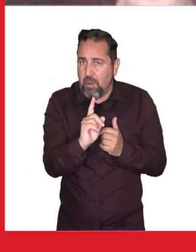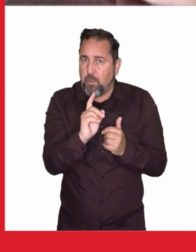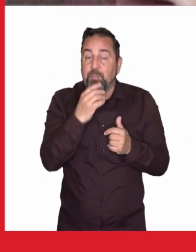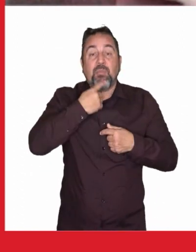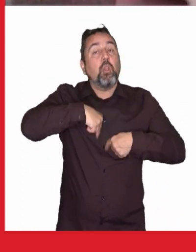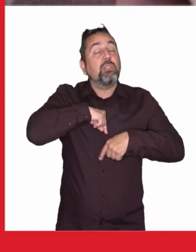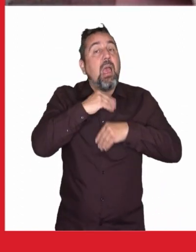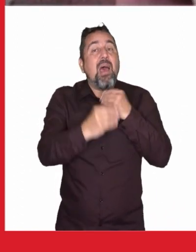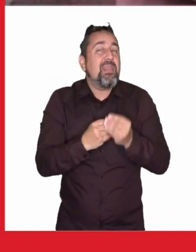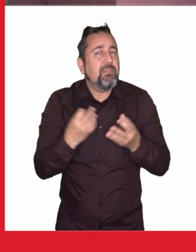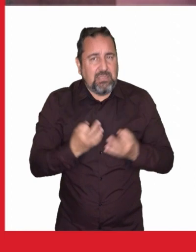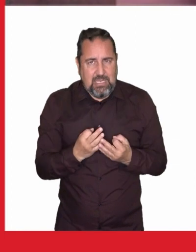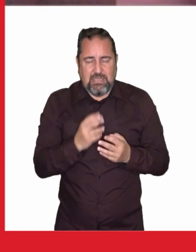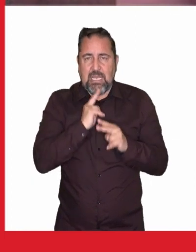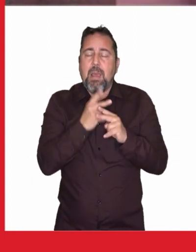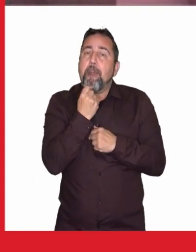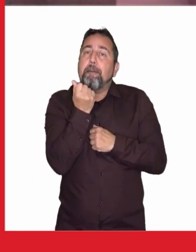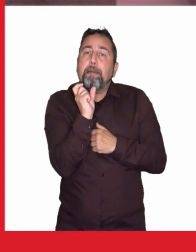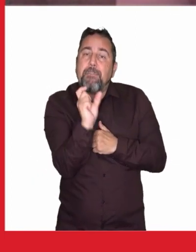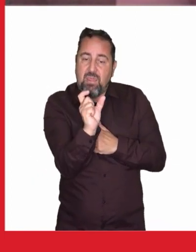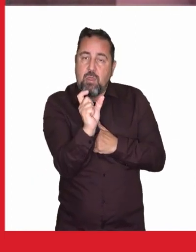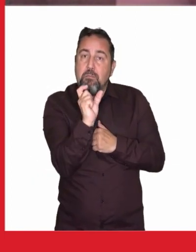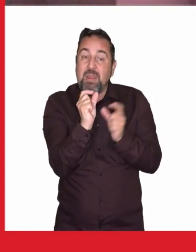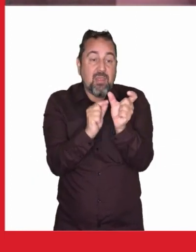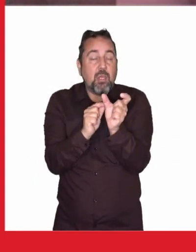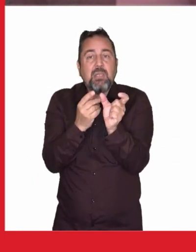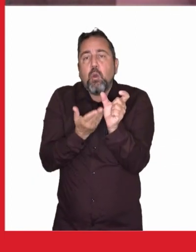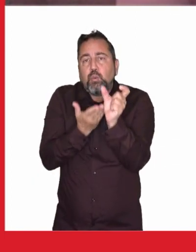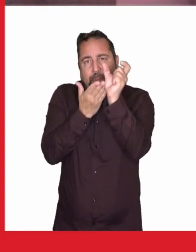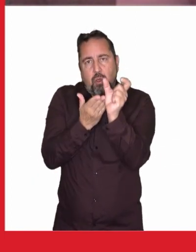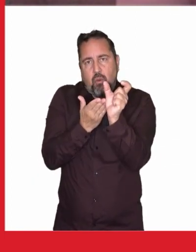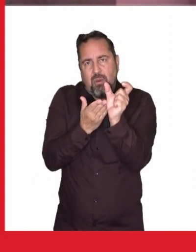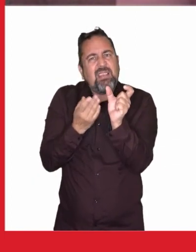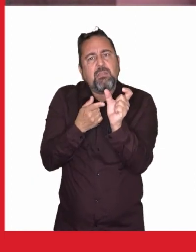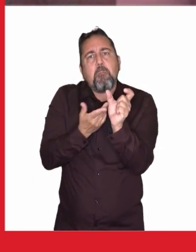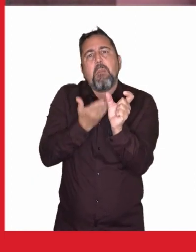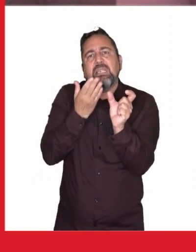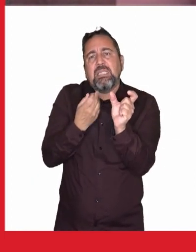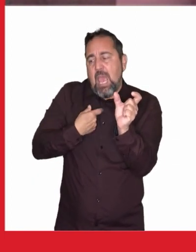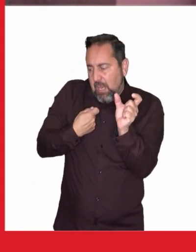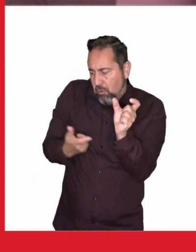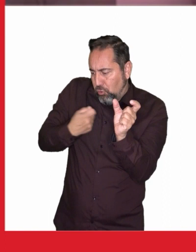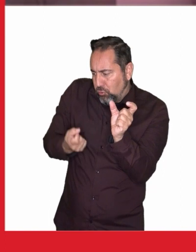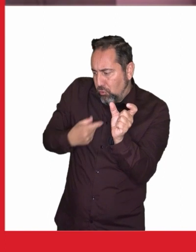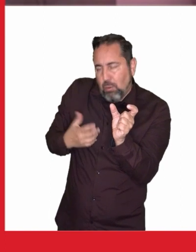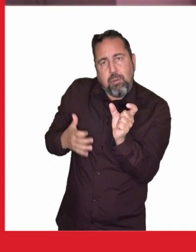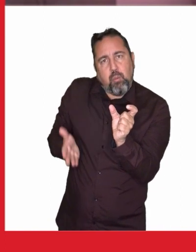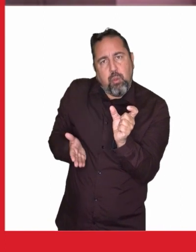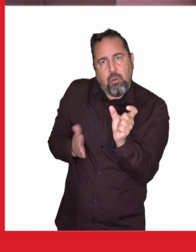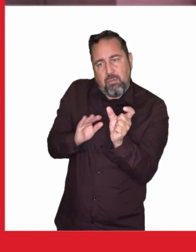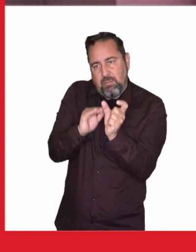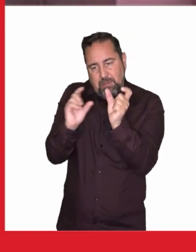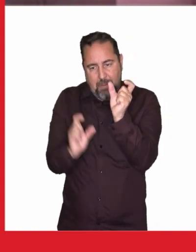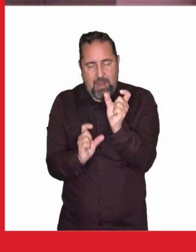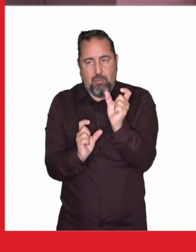márgenes. Porque os recuerdo que lo que tenemos que hacer es que el precio sea superior a todos los costes de producción